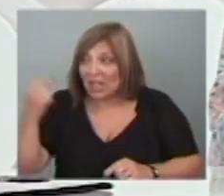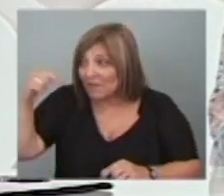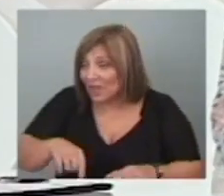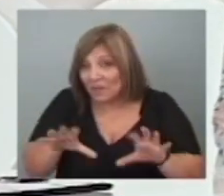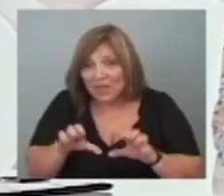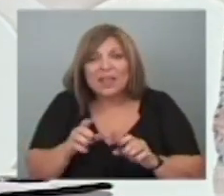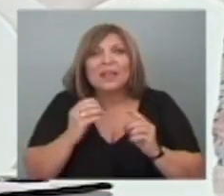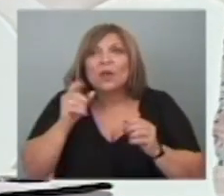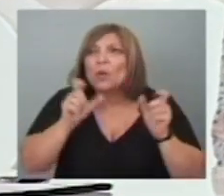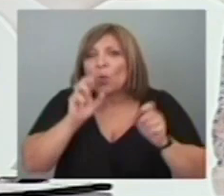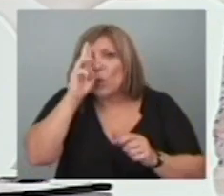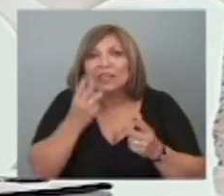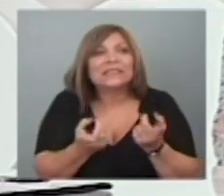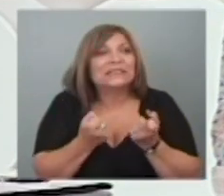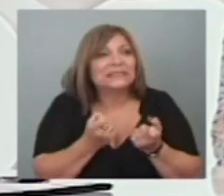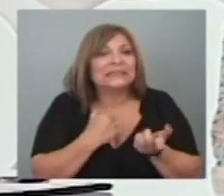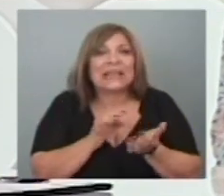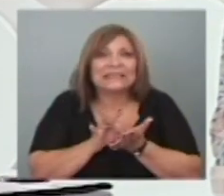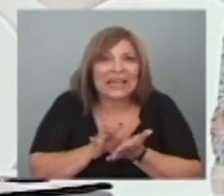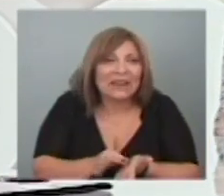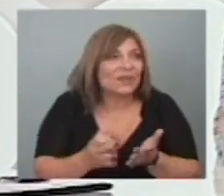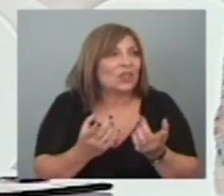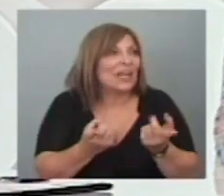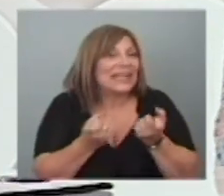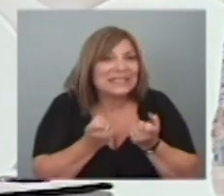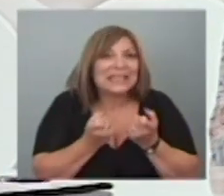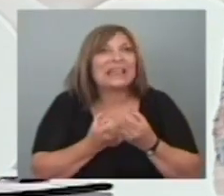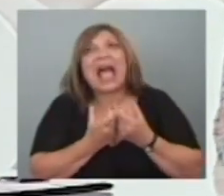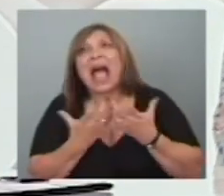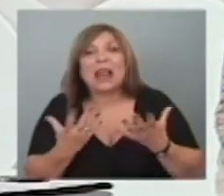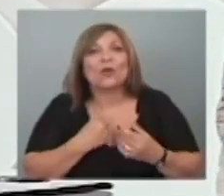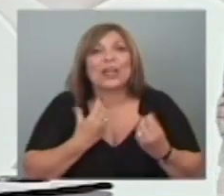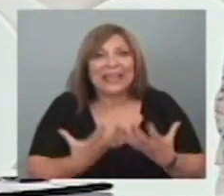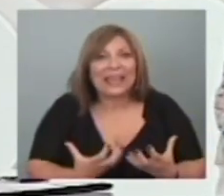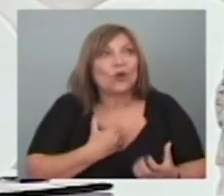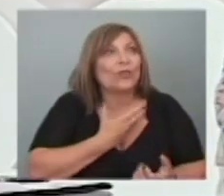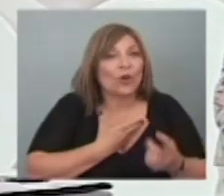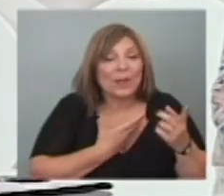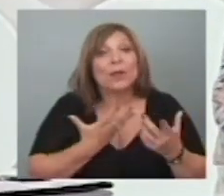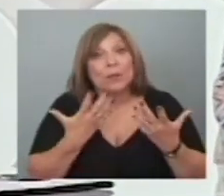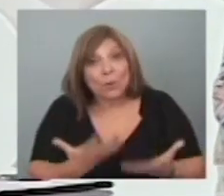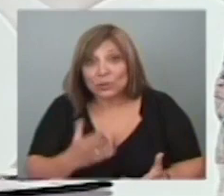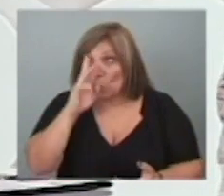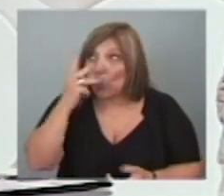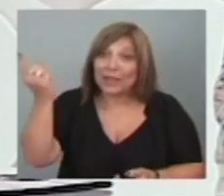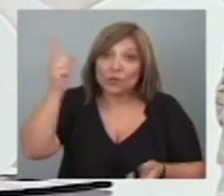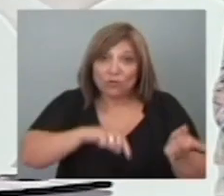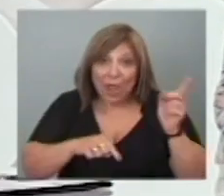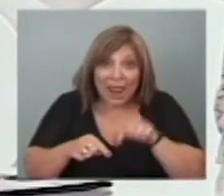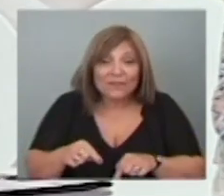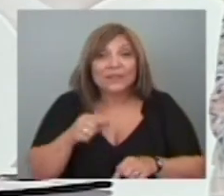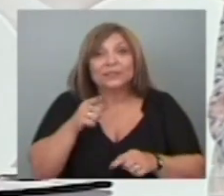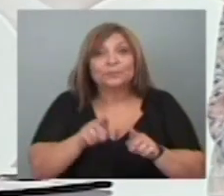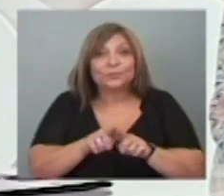pasan aquellos uruguayos que necesitan de algún servicio o de algún requerimiento del Estado. Por eso son los uruguayos que están volviendo hoy, que son de alguna